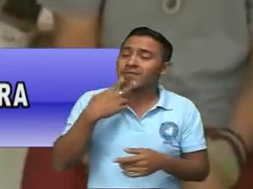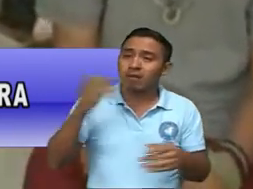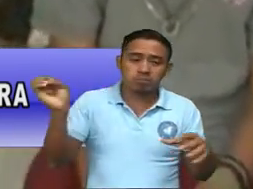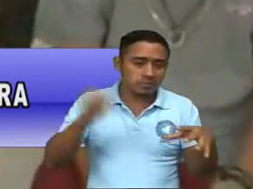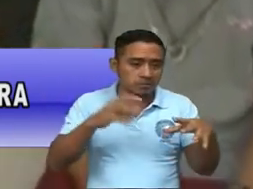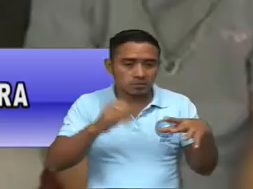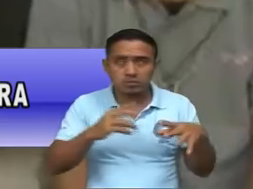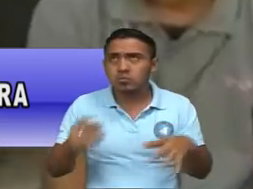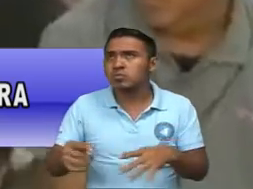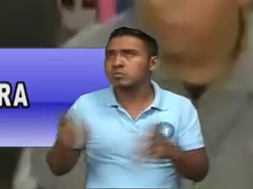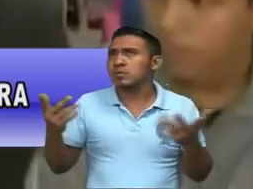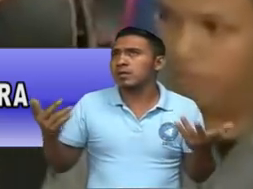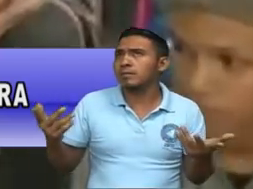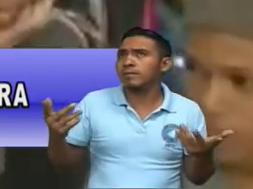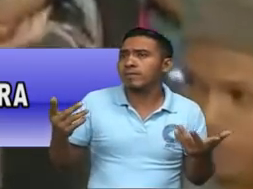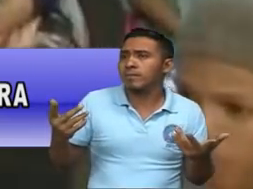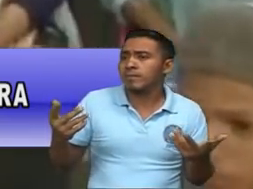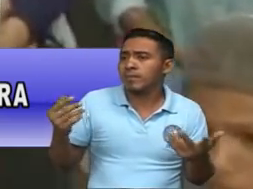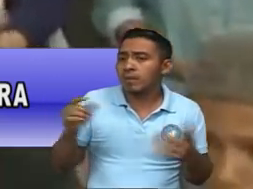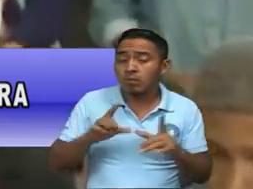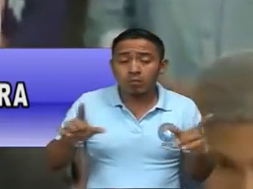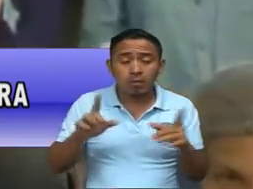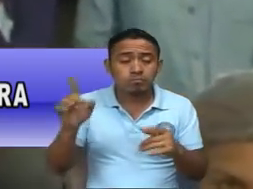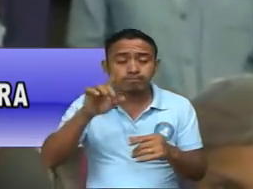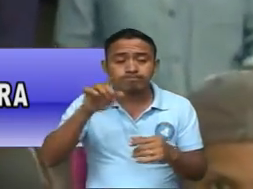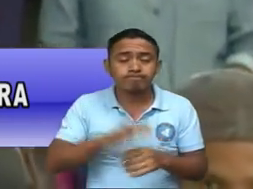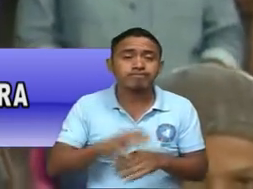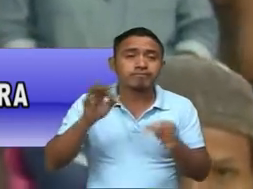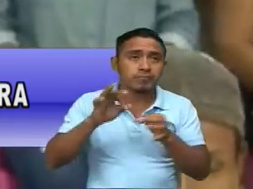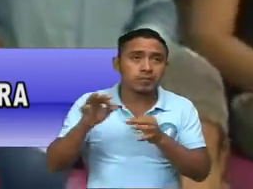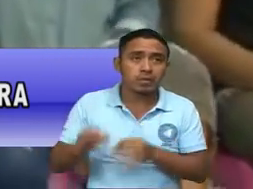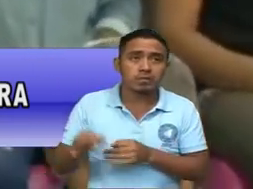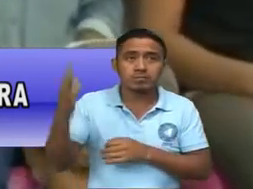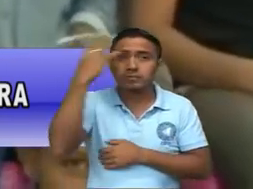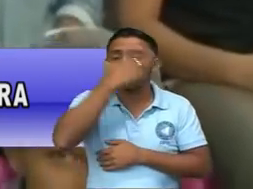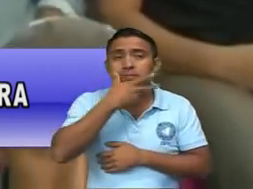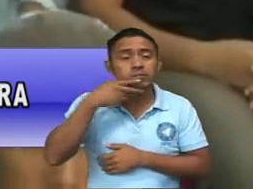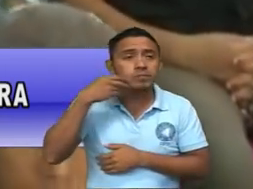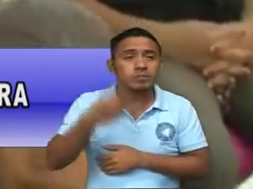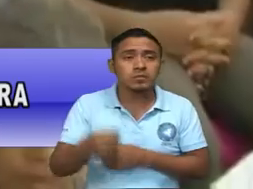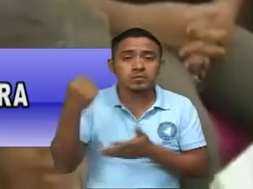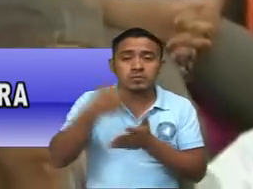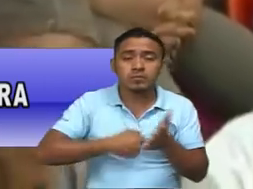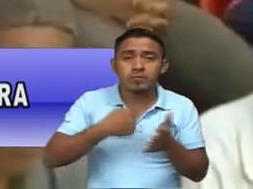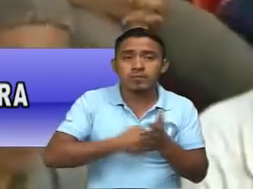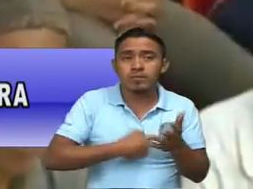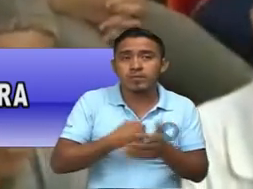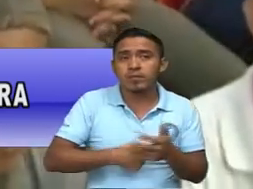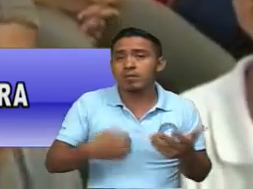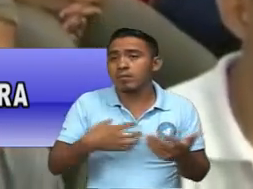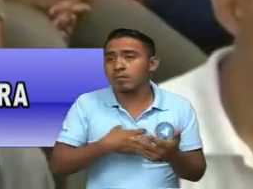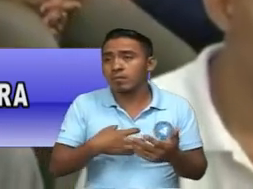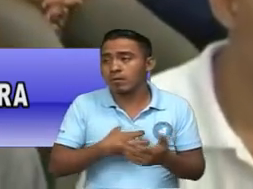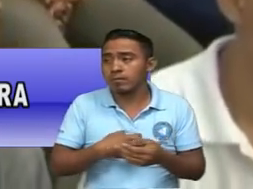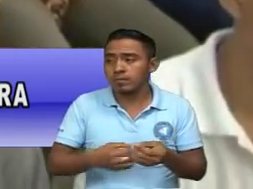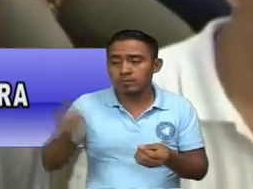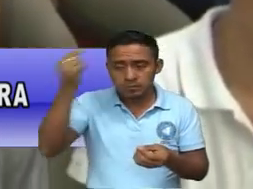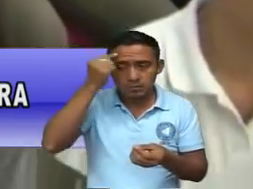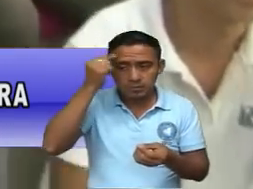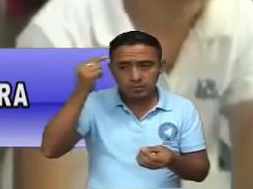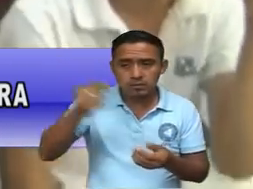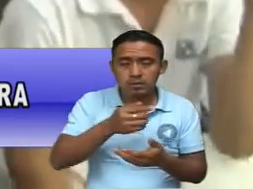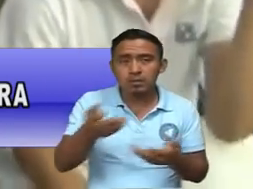la basura en lugares inapropiados. Y todo esto pues un bonito esfuerzo que se está llevando para la